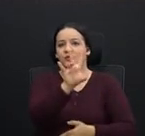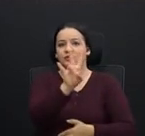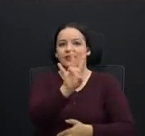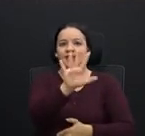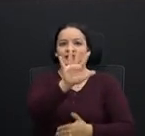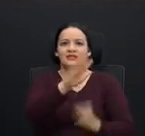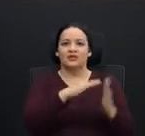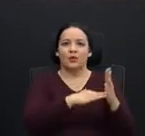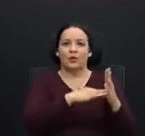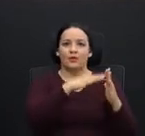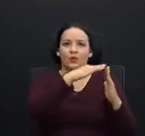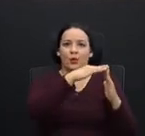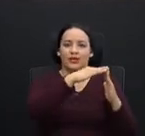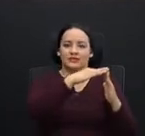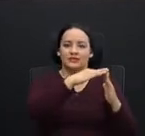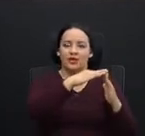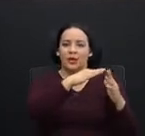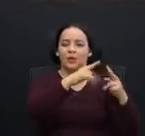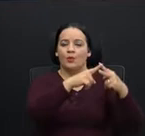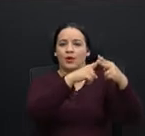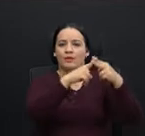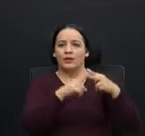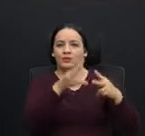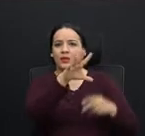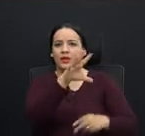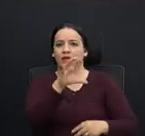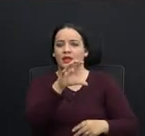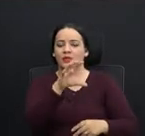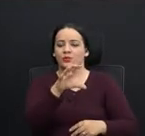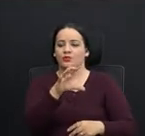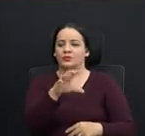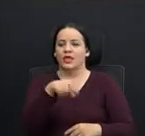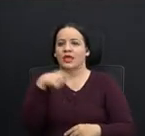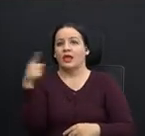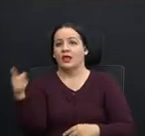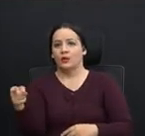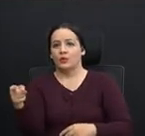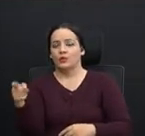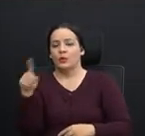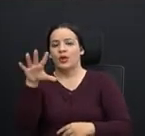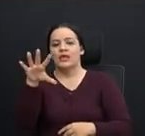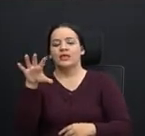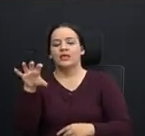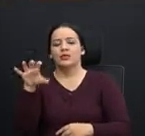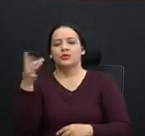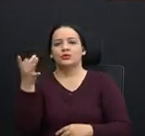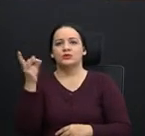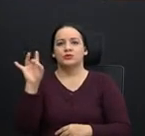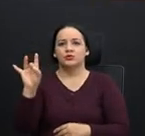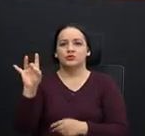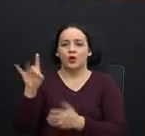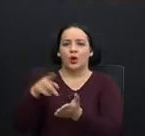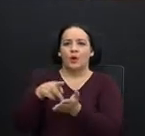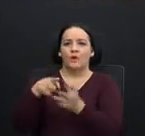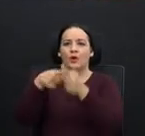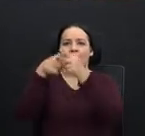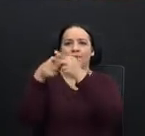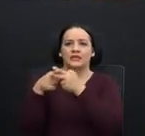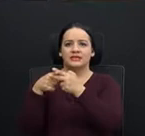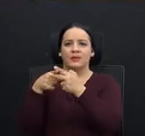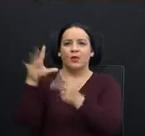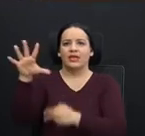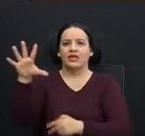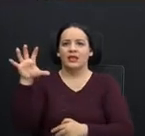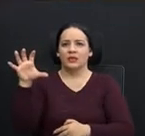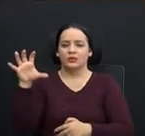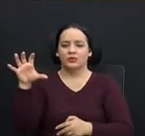675 millones por el préstamo de 500 y en el otro se paga 518 por el préstamo de 500. ¿Es ilógico no hacerlo?